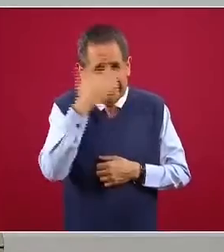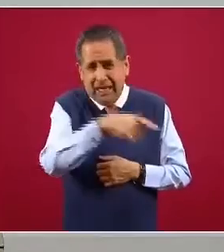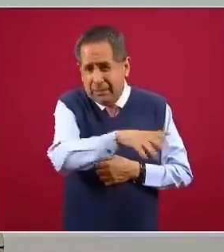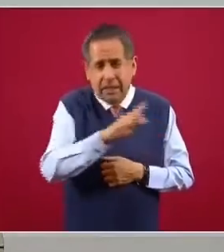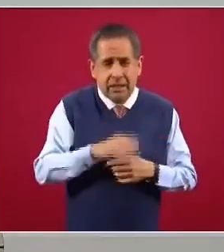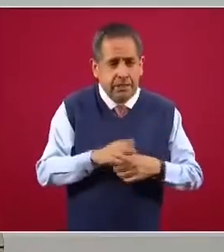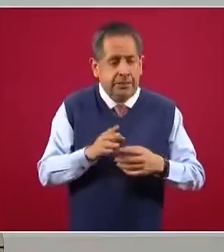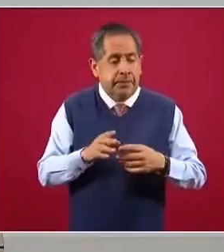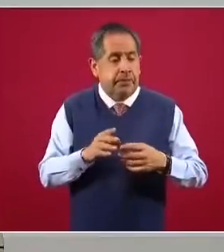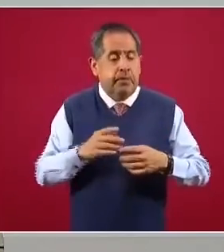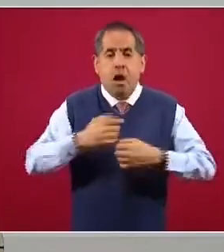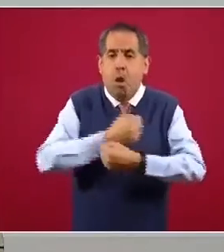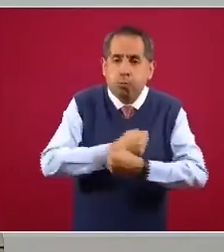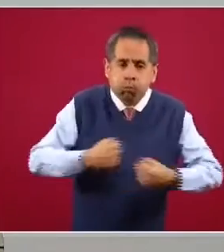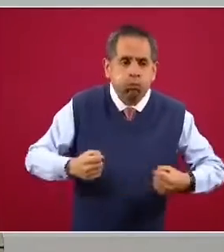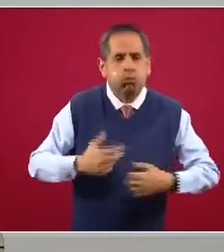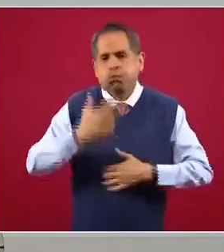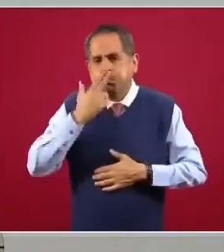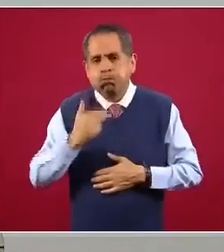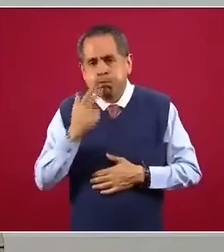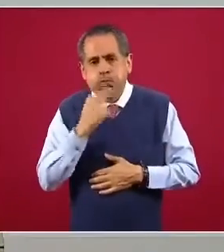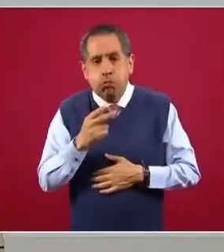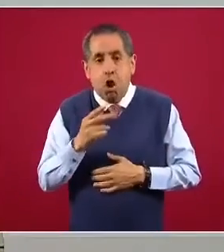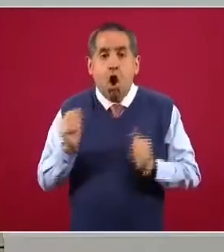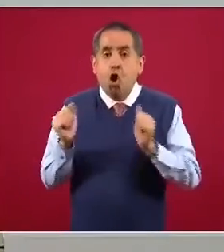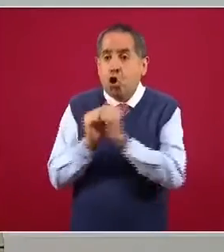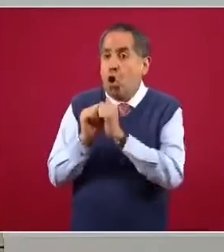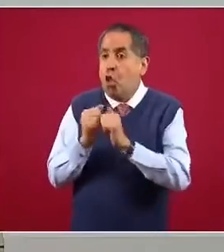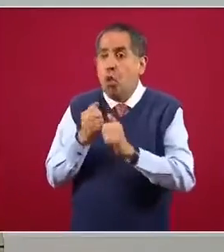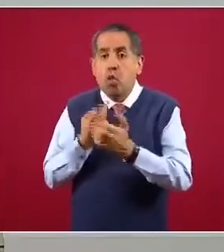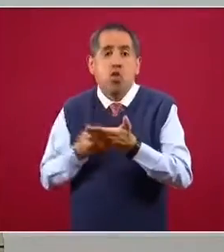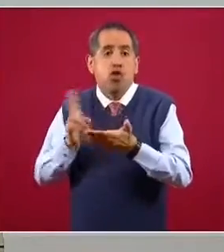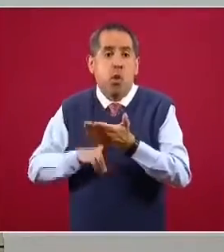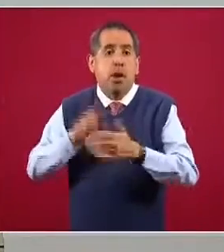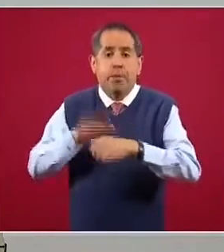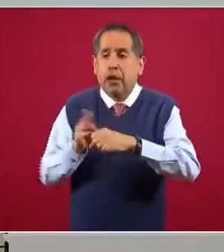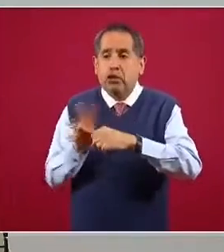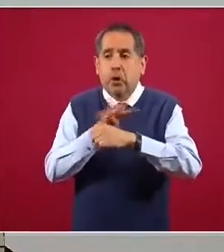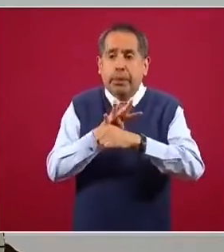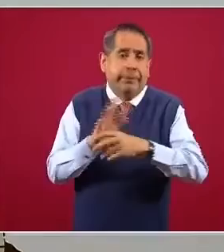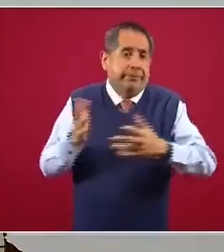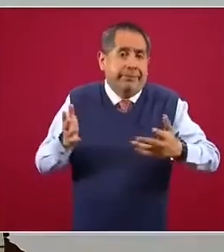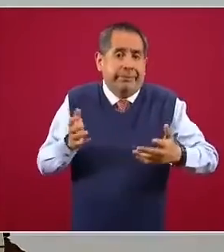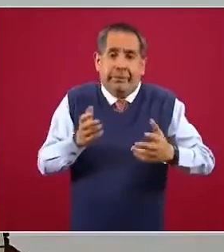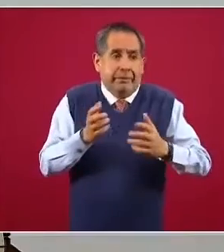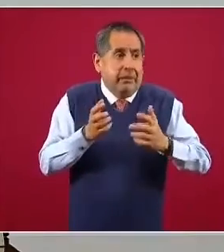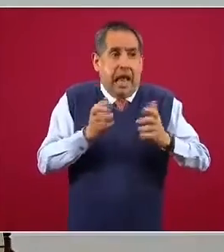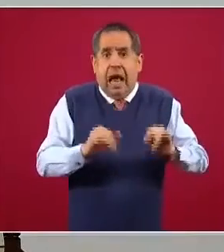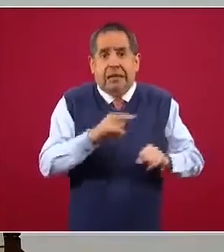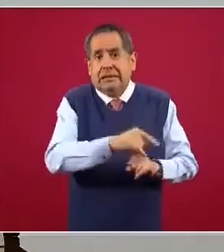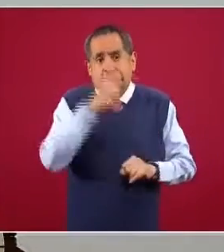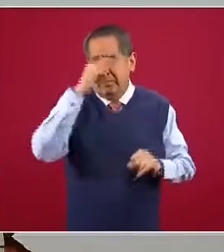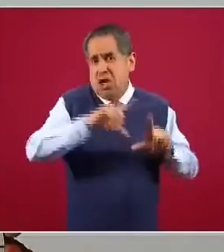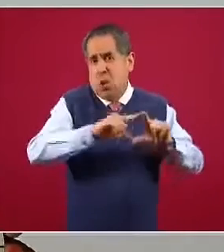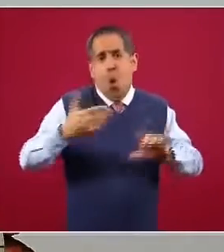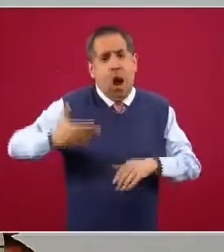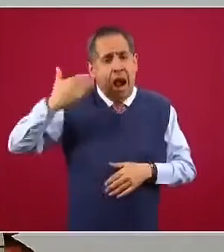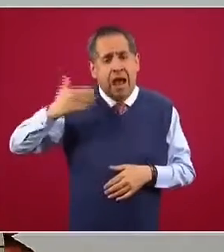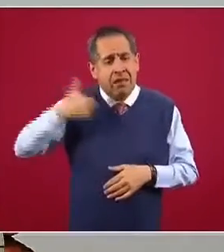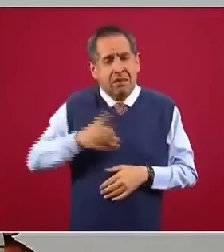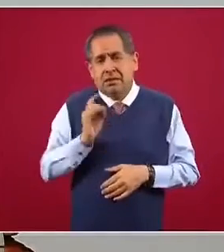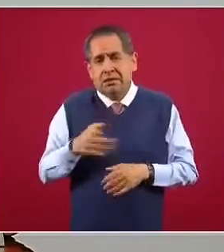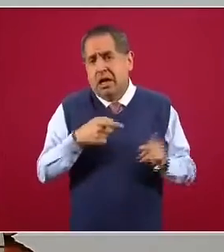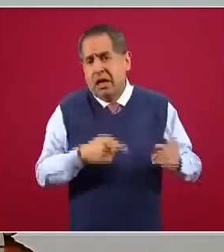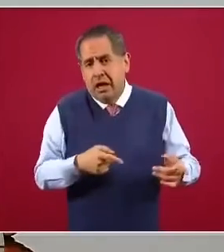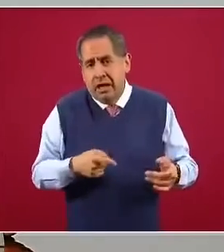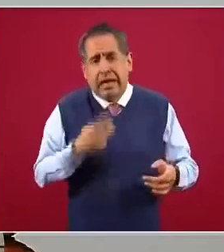muerte por COVID, que aumentan el riesgo de complicaciones por COVID. Pues este es el escenario en el que estamos, ¿no? Entonces, este es el escenario que hay